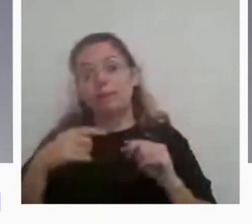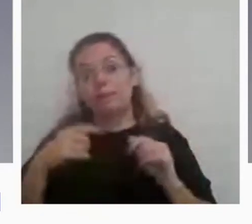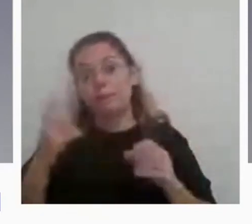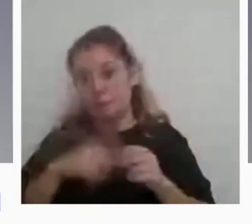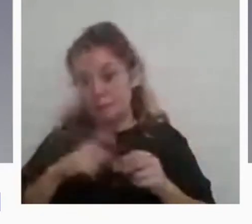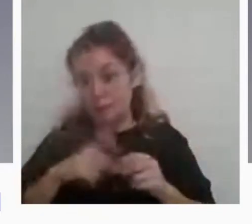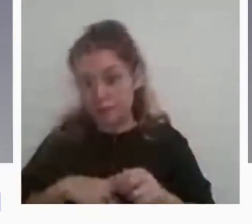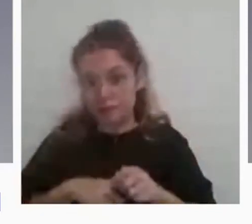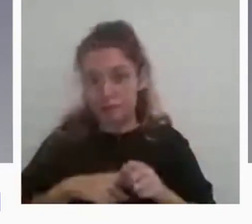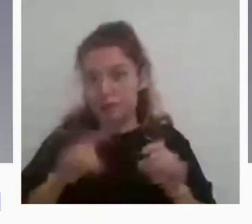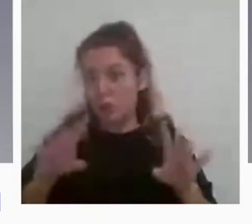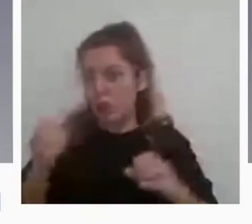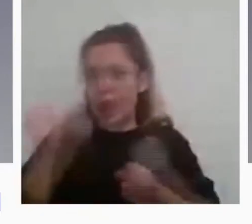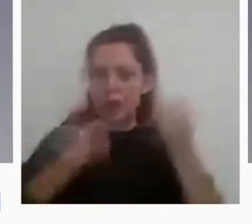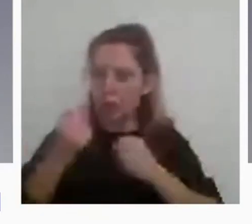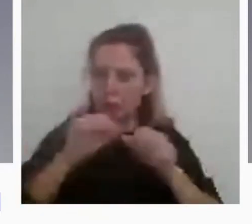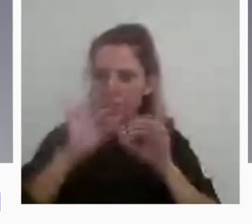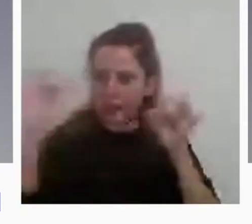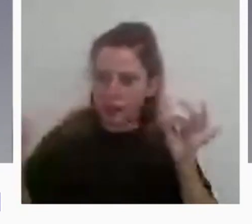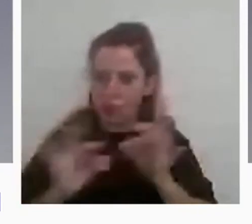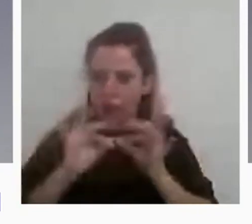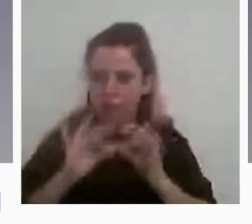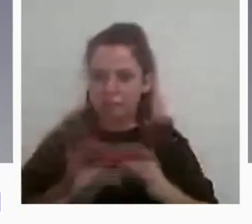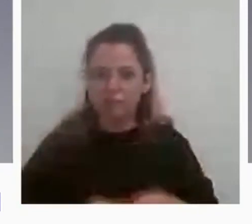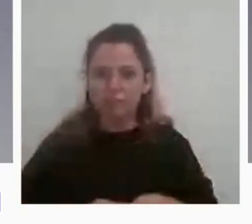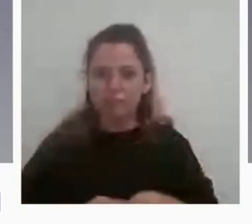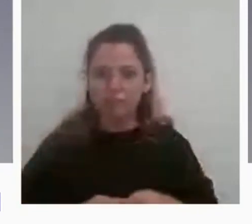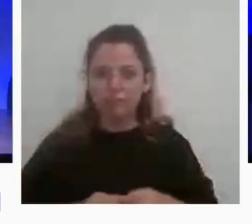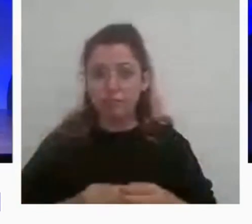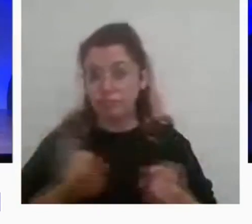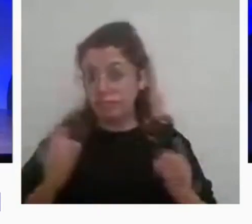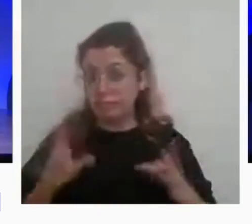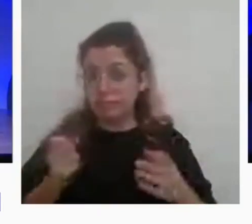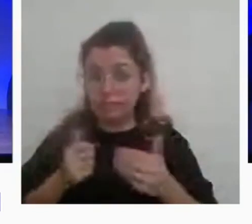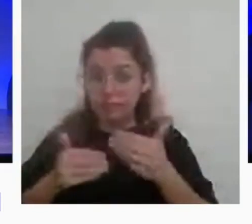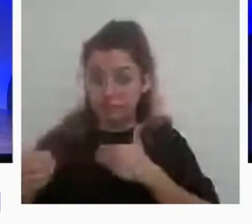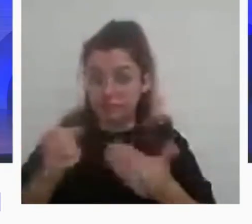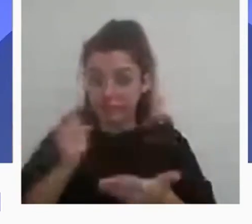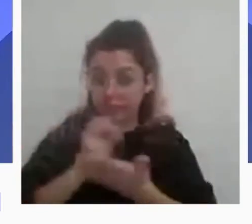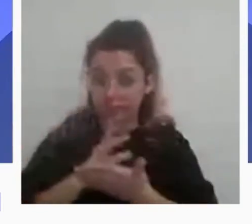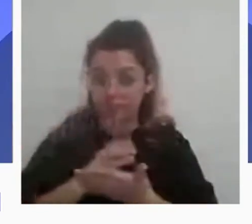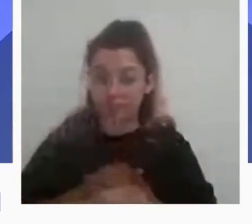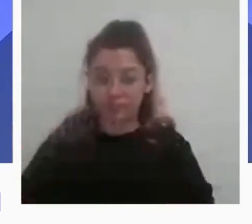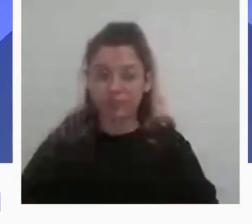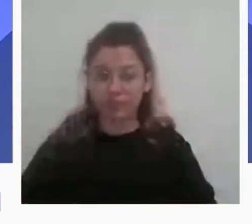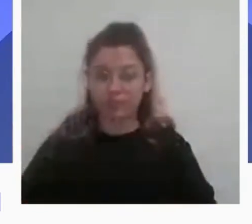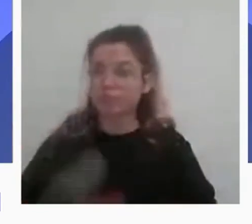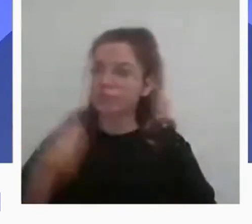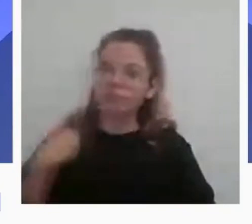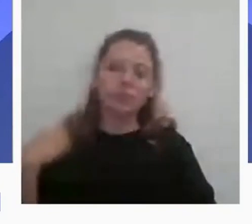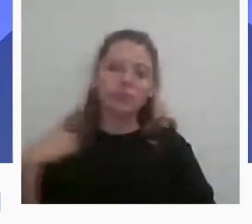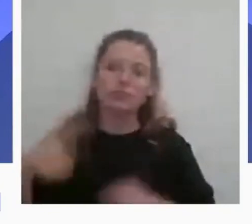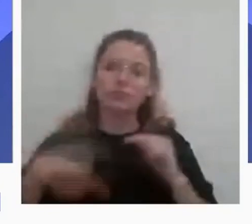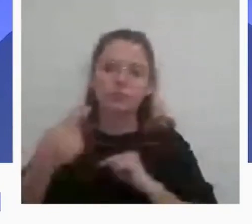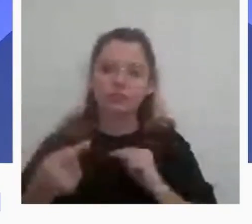que hablamos y esos grandes retos de proyectos futuros. De nuevo el legado también, ¿no? Porque están pensando en las futuras